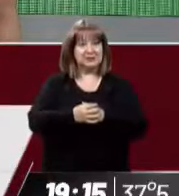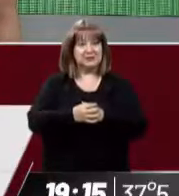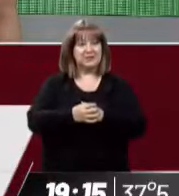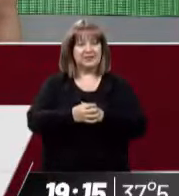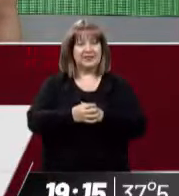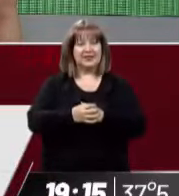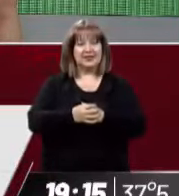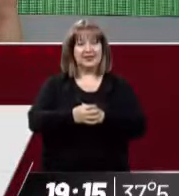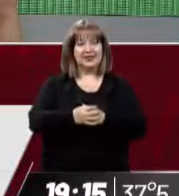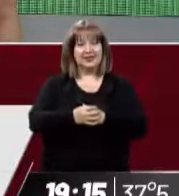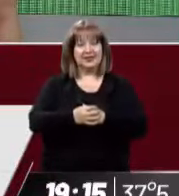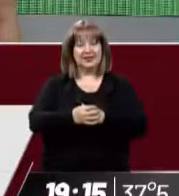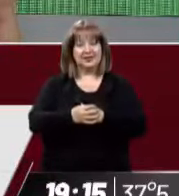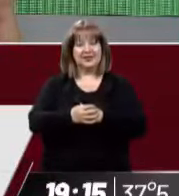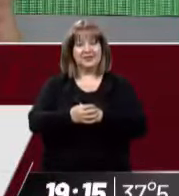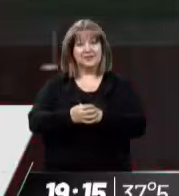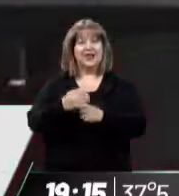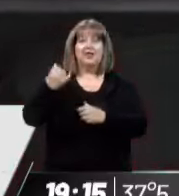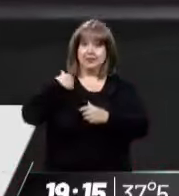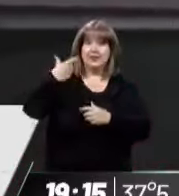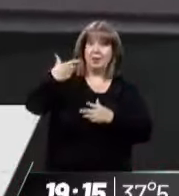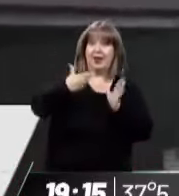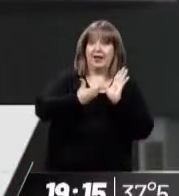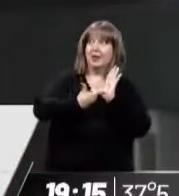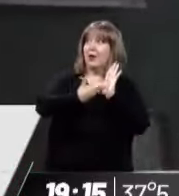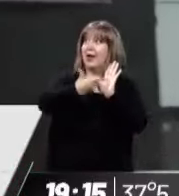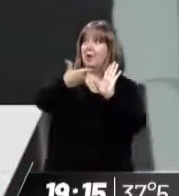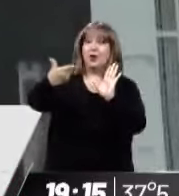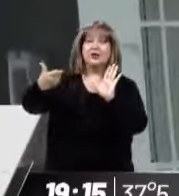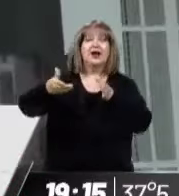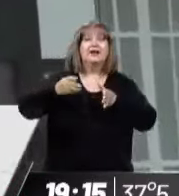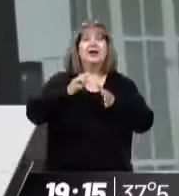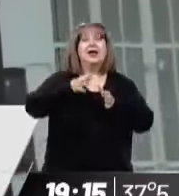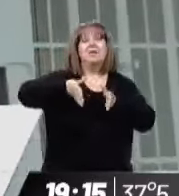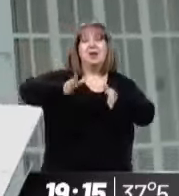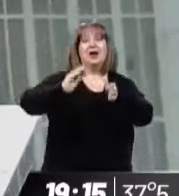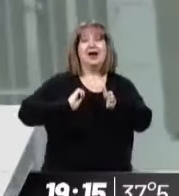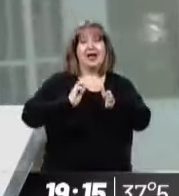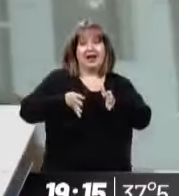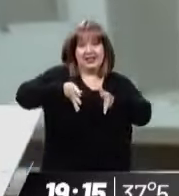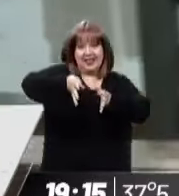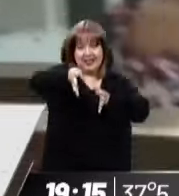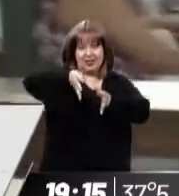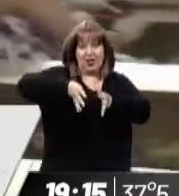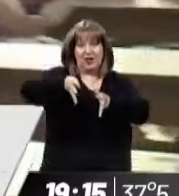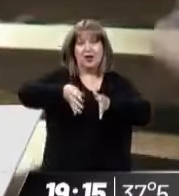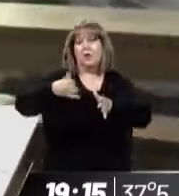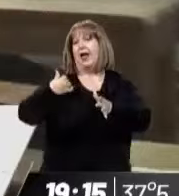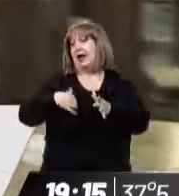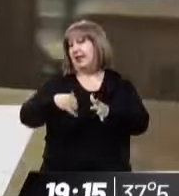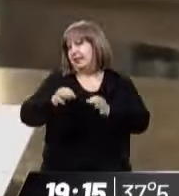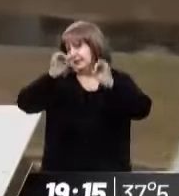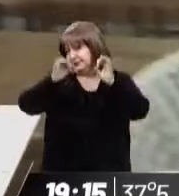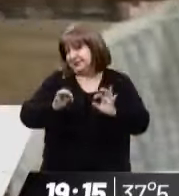Dice el dicho, no hay desgraciado sin suerte, mientras mostramos esta pantalla, porque claro, el Aristides, igual que en todo nuestro país, todo es Argentina, Fernando. Sí.